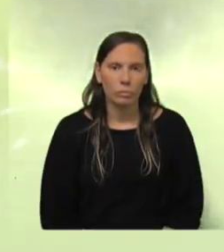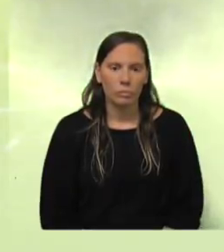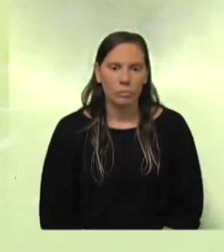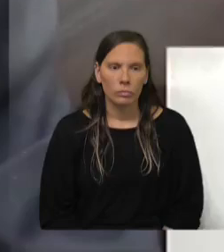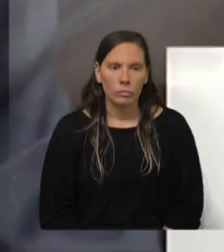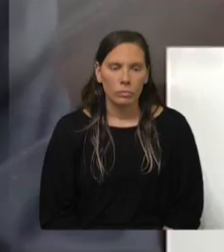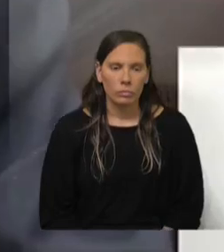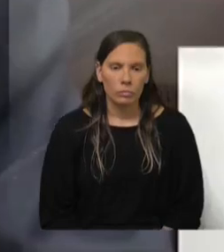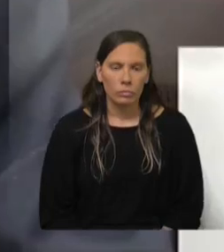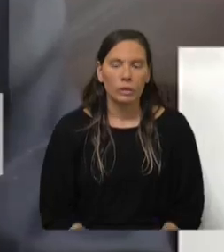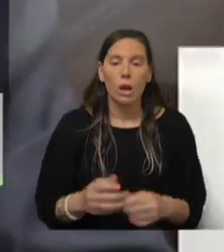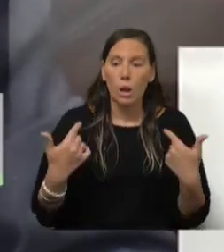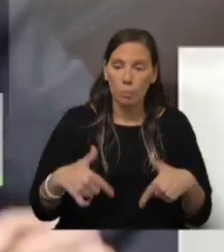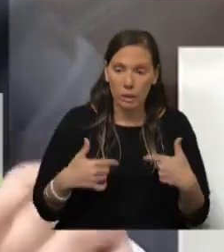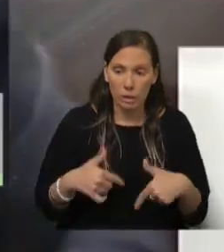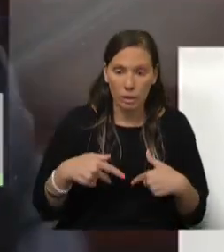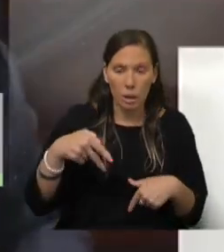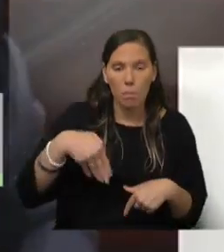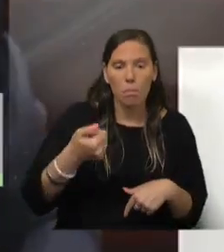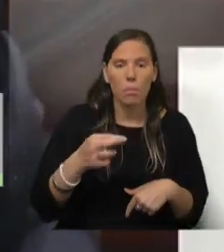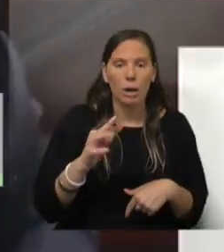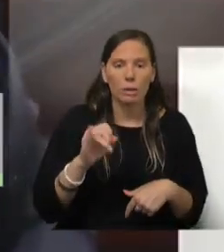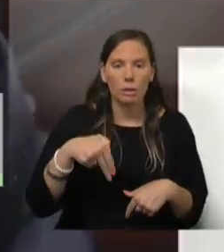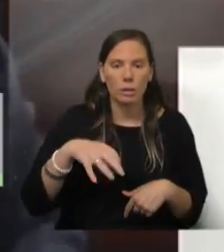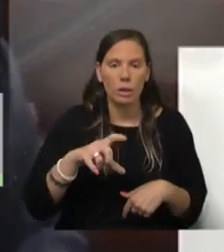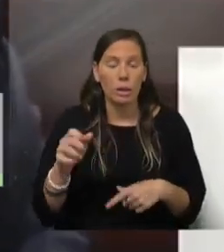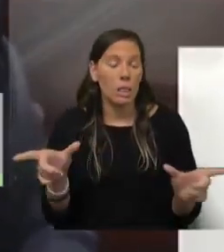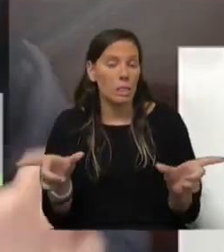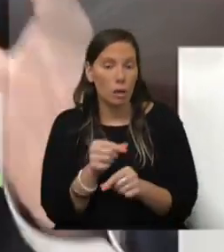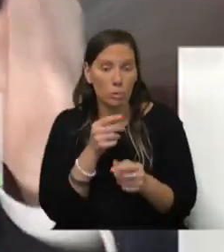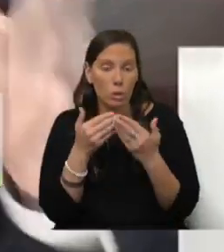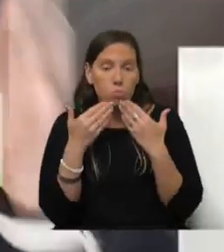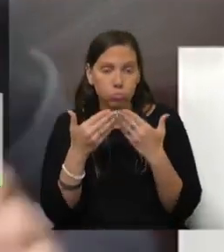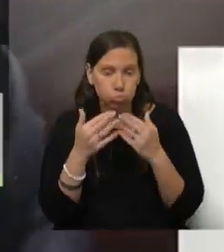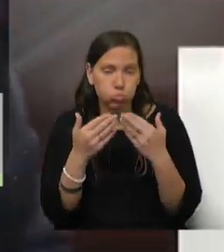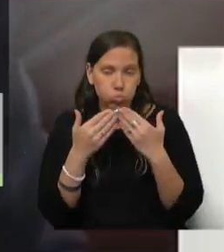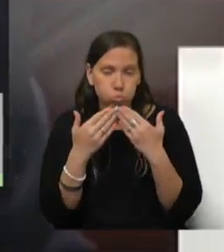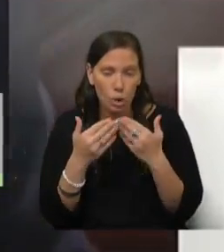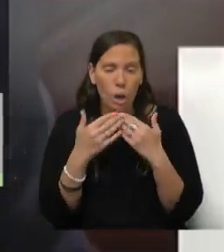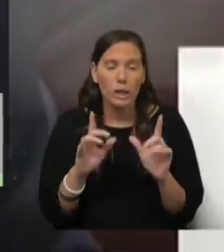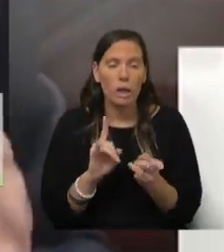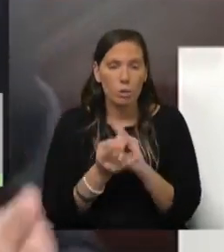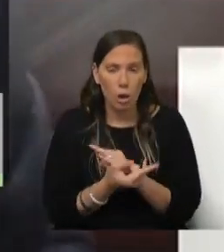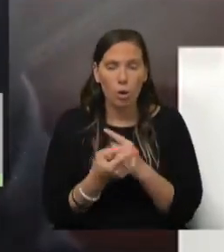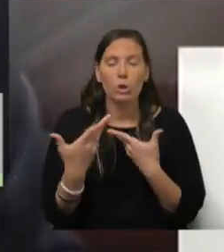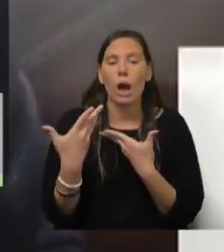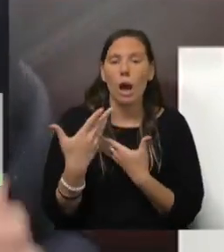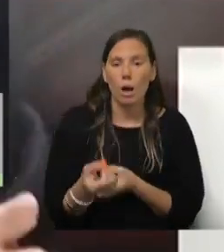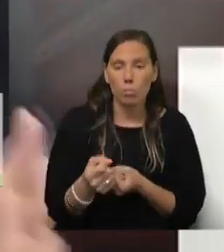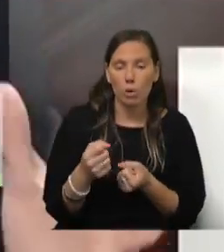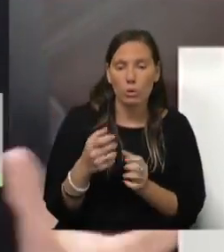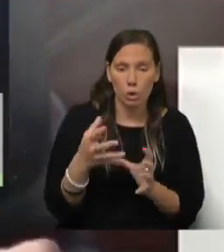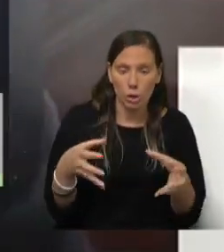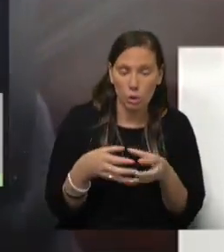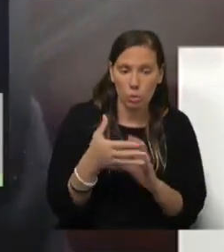jornada el ministro Nicolás martinelli terminó la interpelación en el parlamento con una moción de respaldo del oficialismo